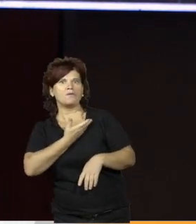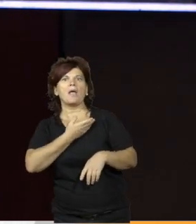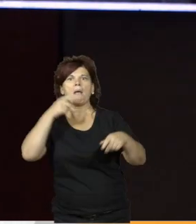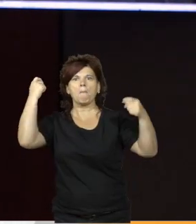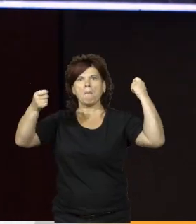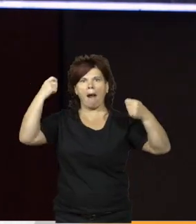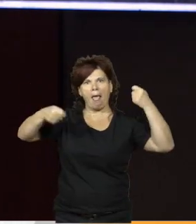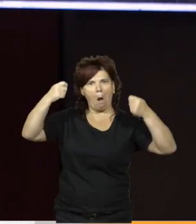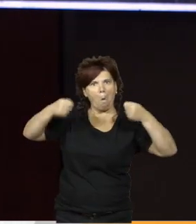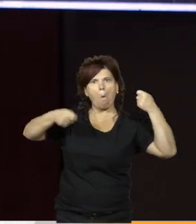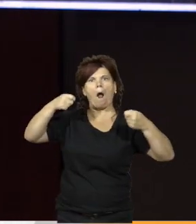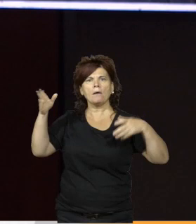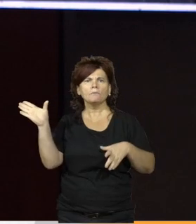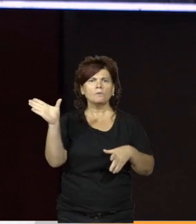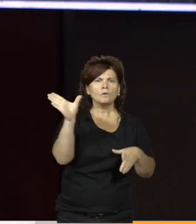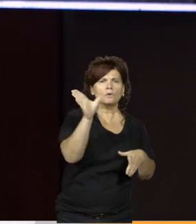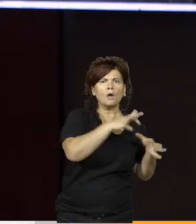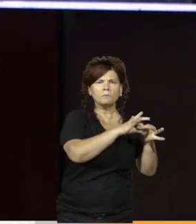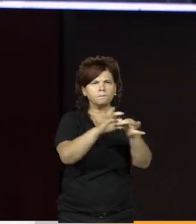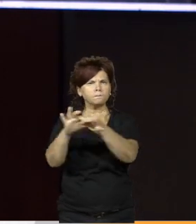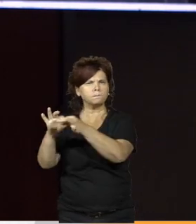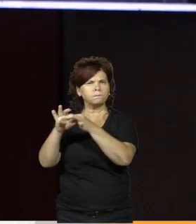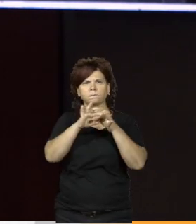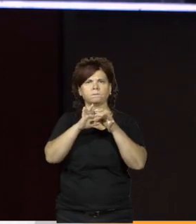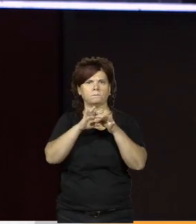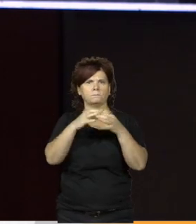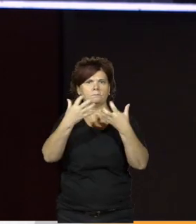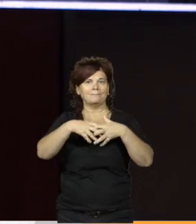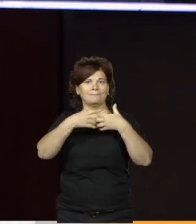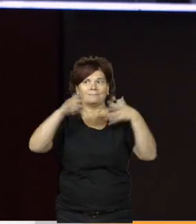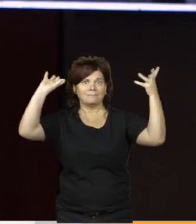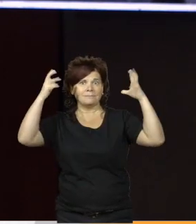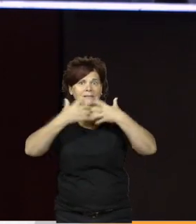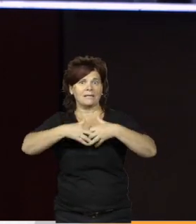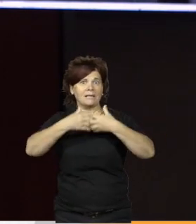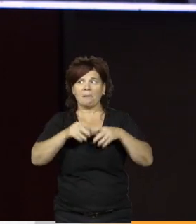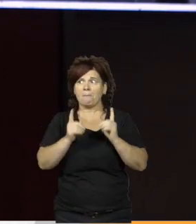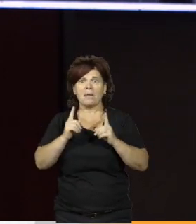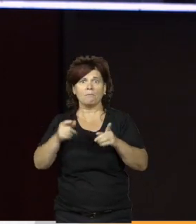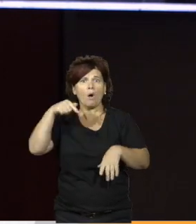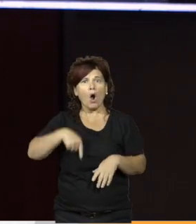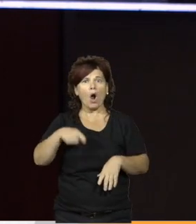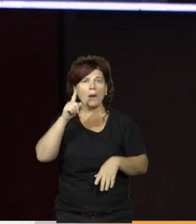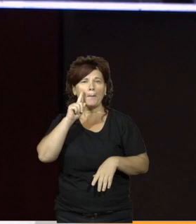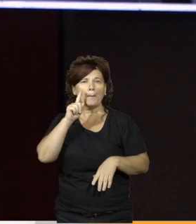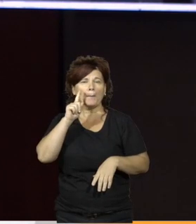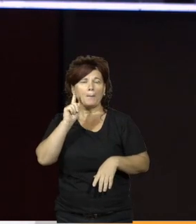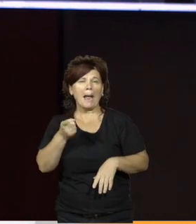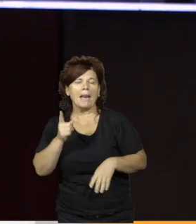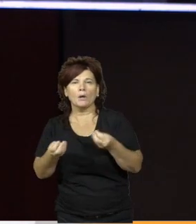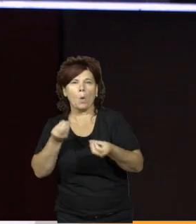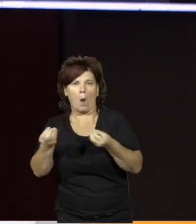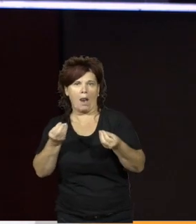paraguayos. Tenemos el mismo ecosistema. Hoy lo que está en peligro son los ambientes, son los